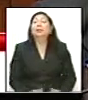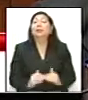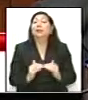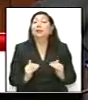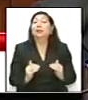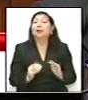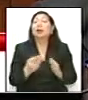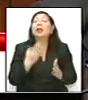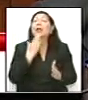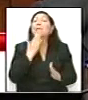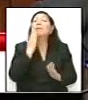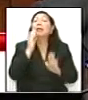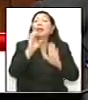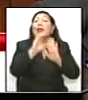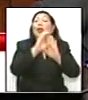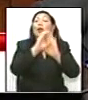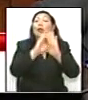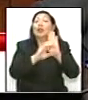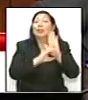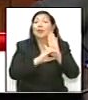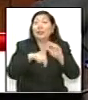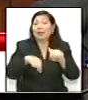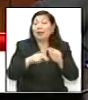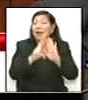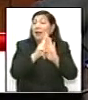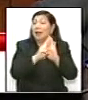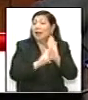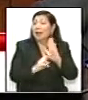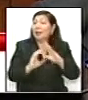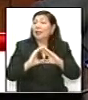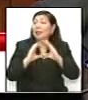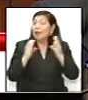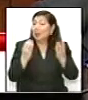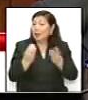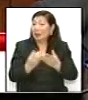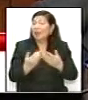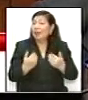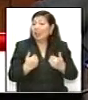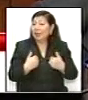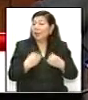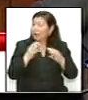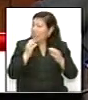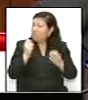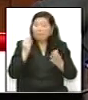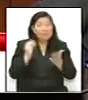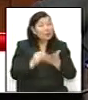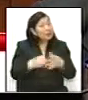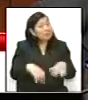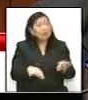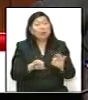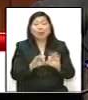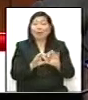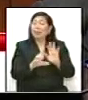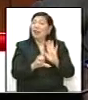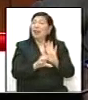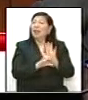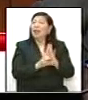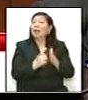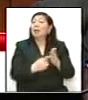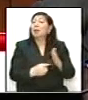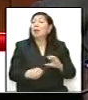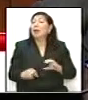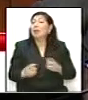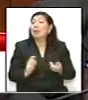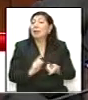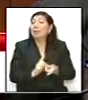en la Constitución Política del Perú y en el reglamento del Congreso que tiene fuerza de ley. ¿Y qué hemos recibido